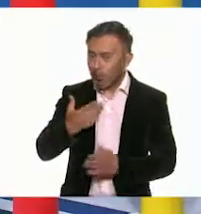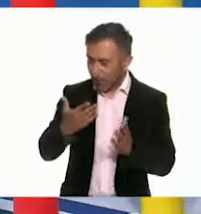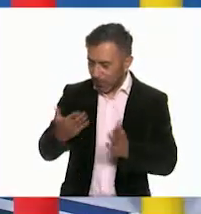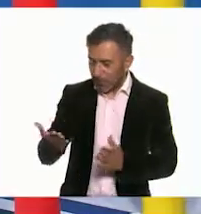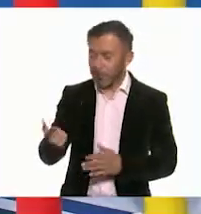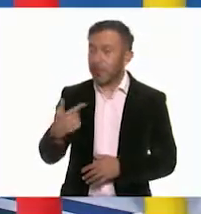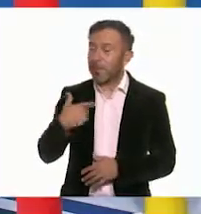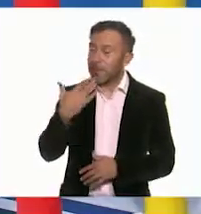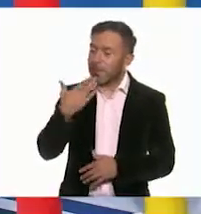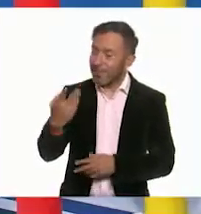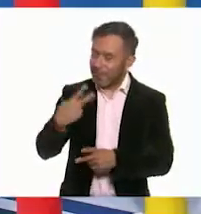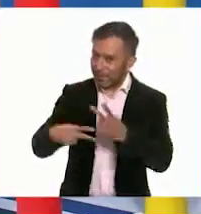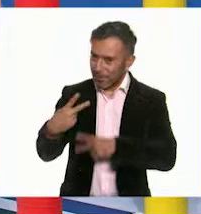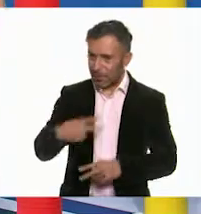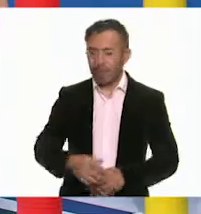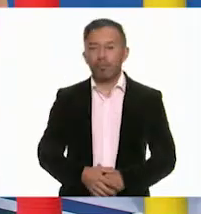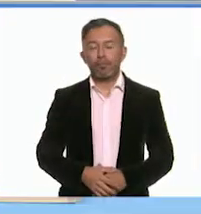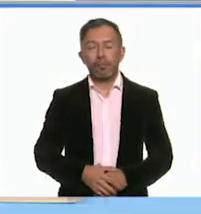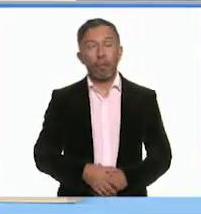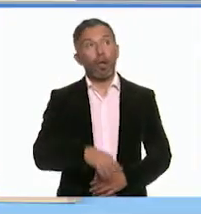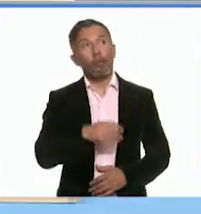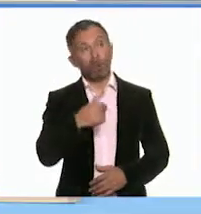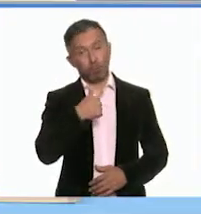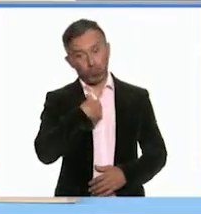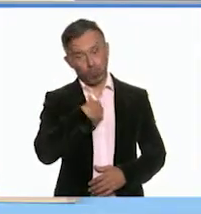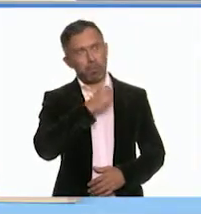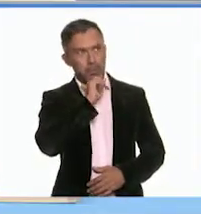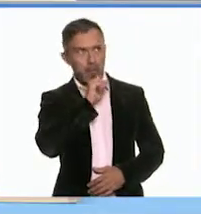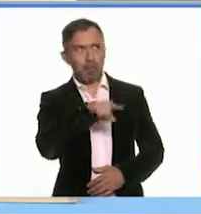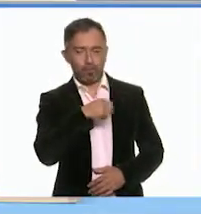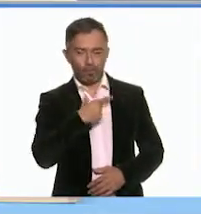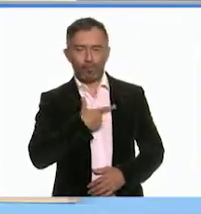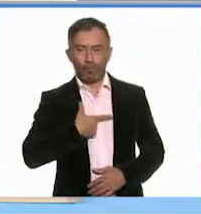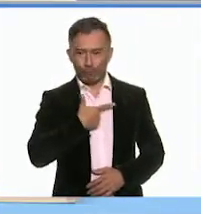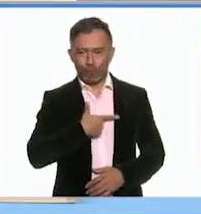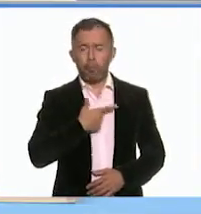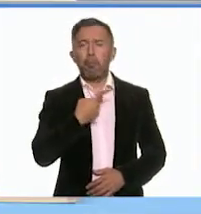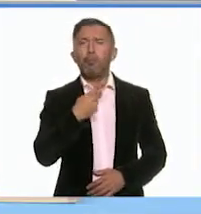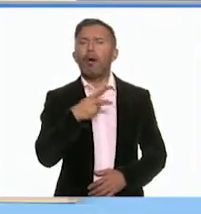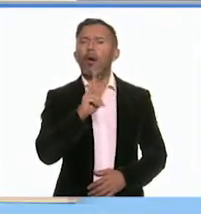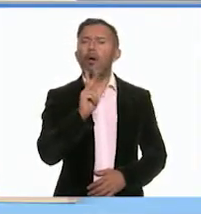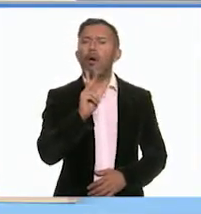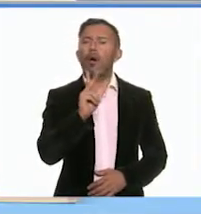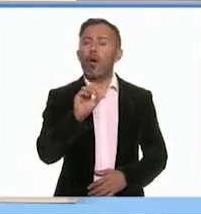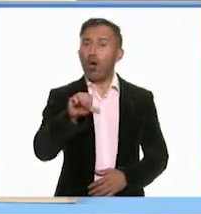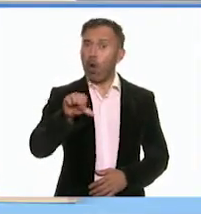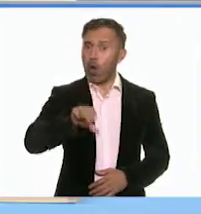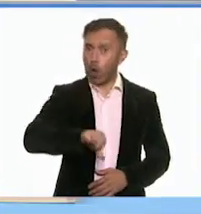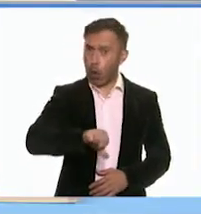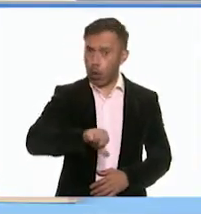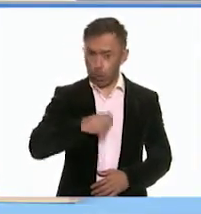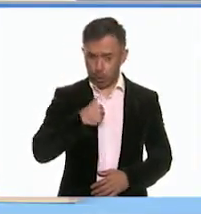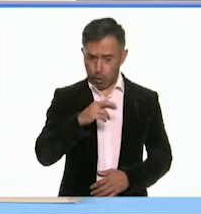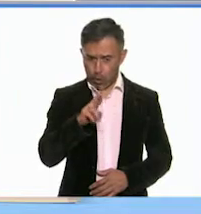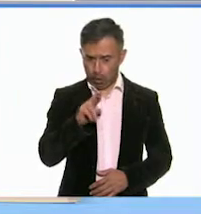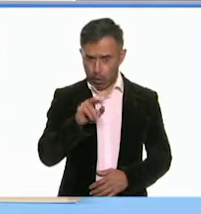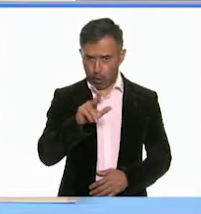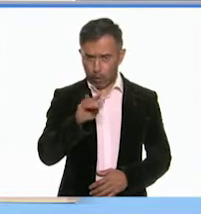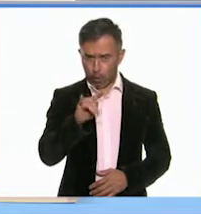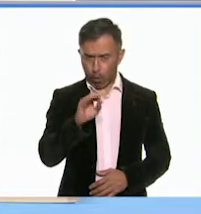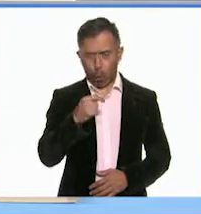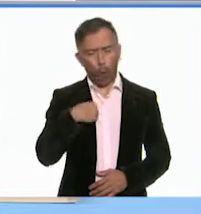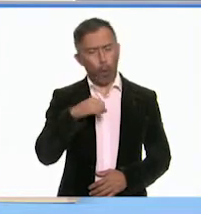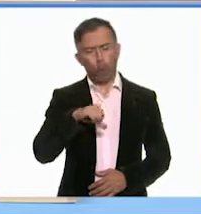Bienvenido, Raulito. Uy, a mí también me da mucho gusto, pero hoy no soy Raulito. ¿Ah, no?